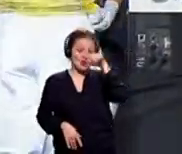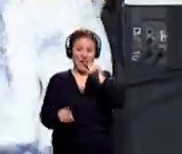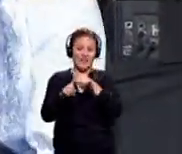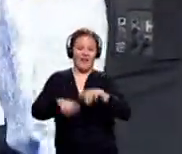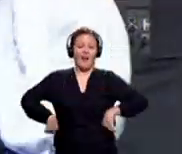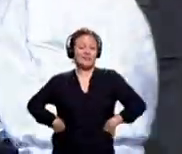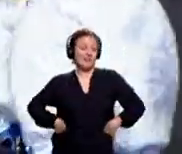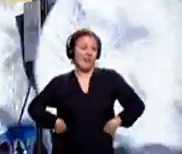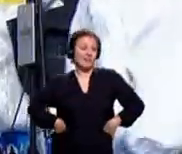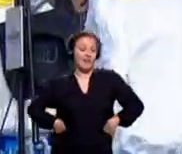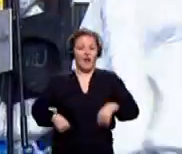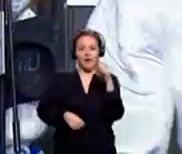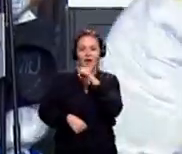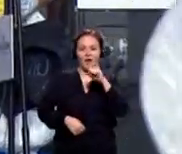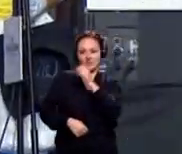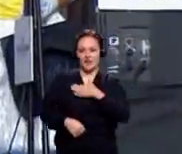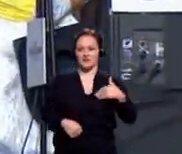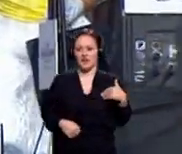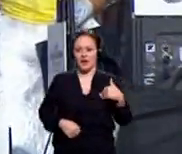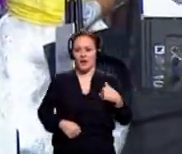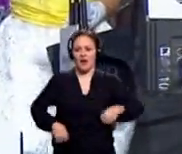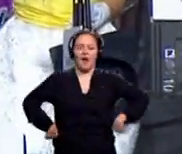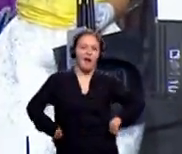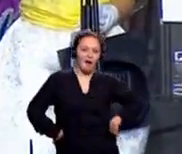quiere cantar.